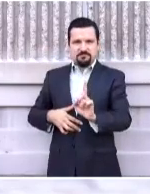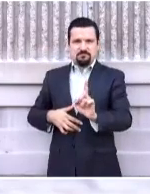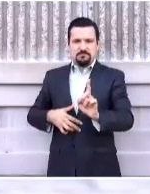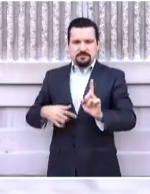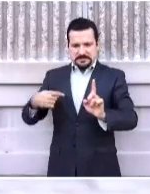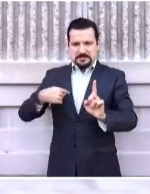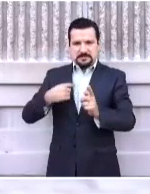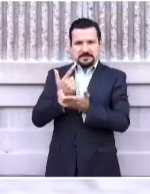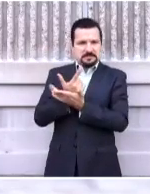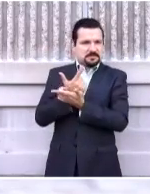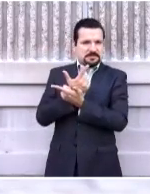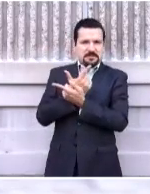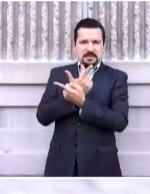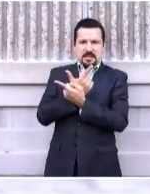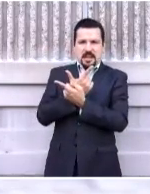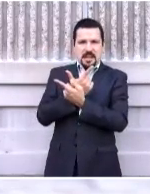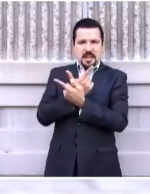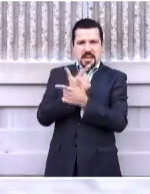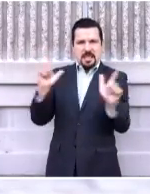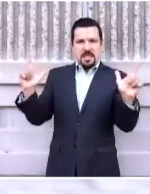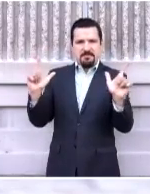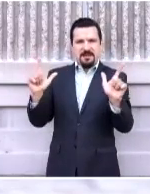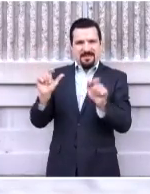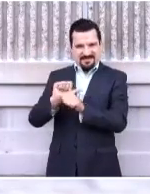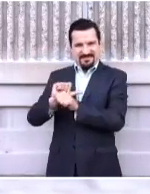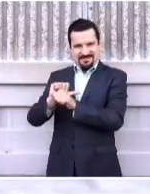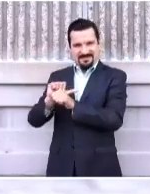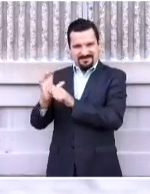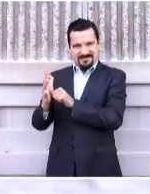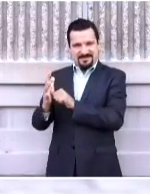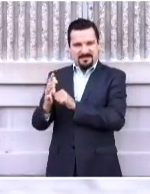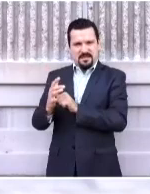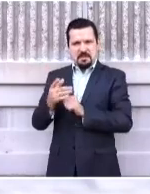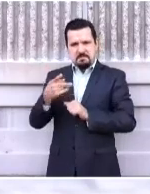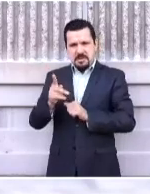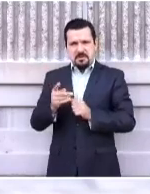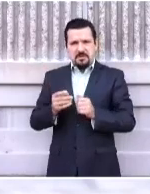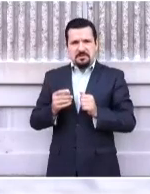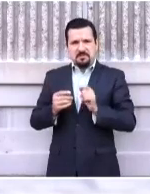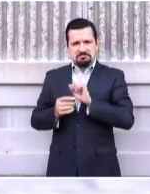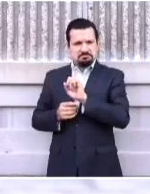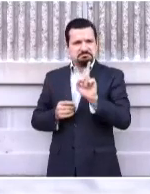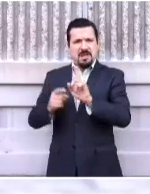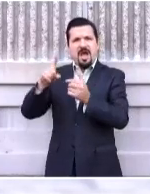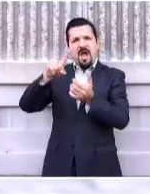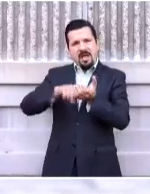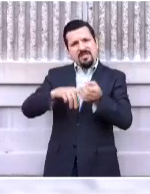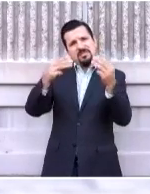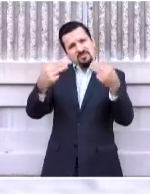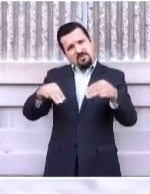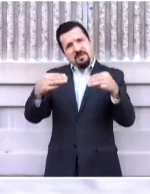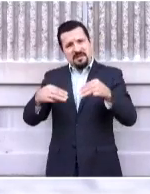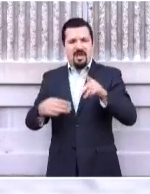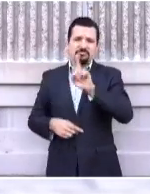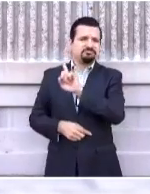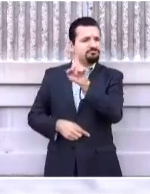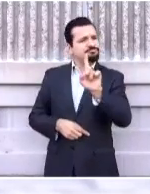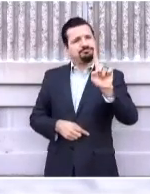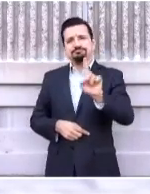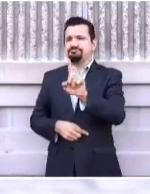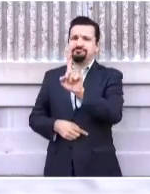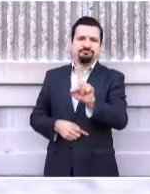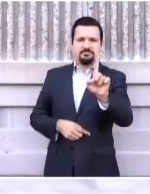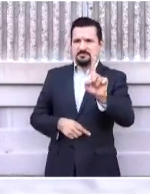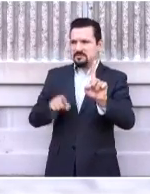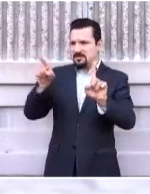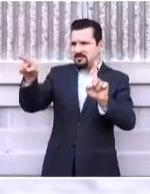está libre del virus, ¿ok? El desplazamiento en el interior del mercado, vamos al ejemplo, con